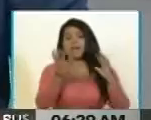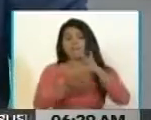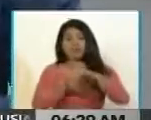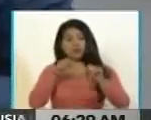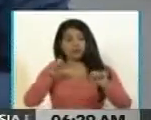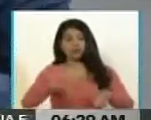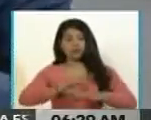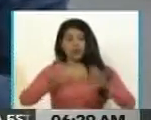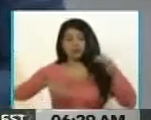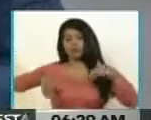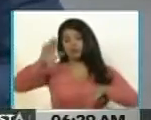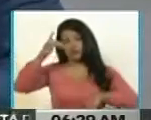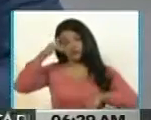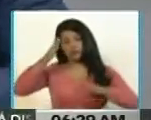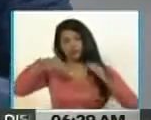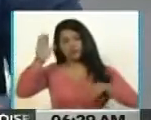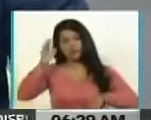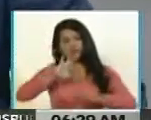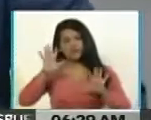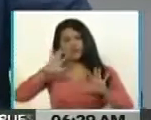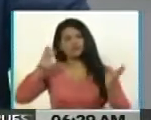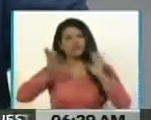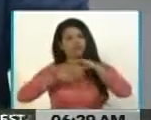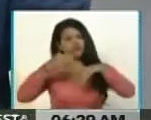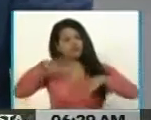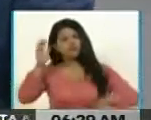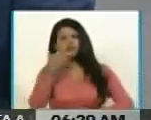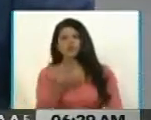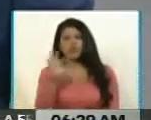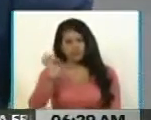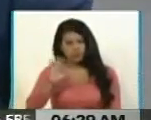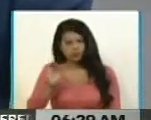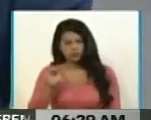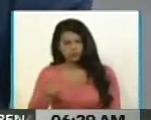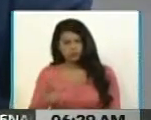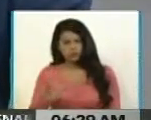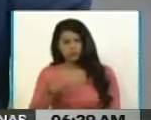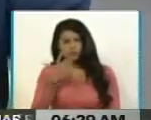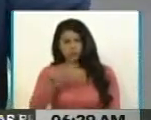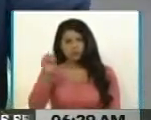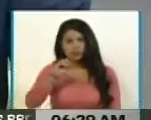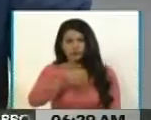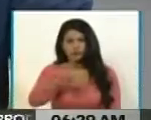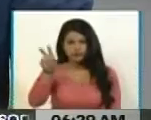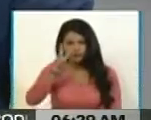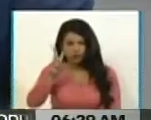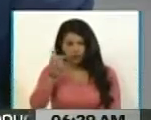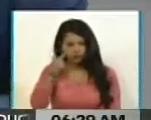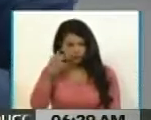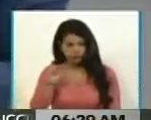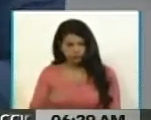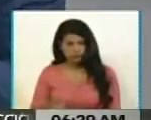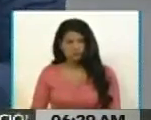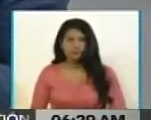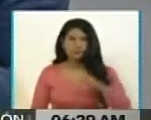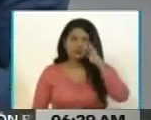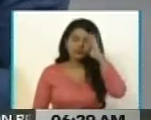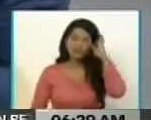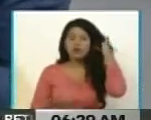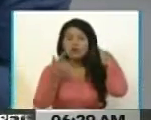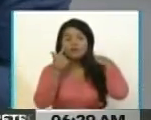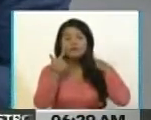ya supera, ya ronda aproximadamente el 50% de los venezolanos. Fíjate que hay